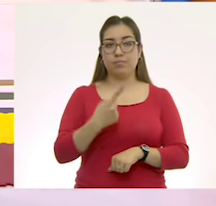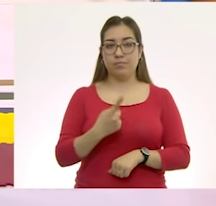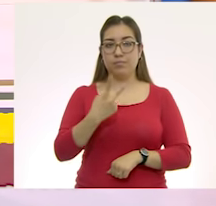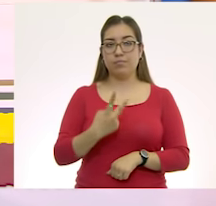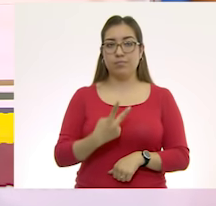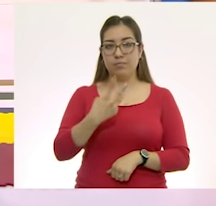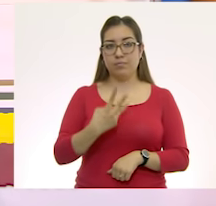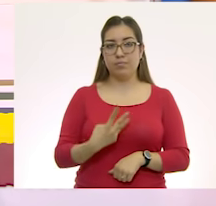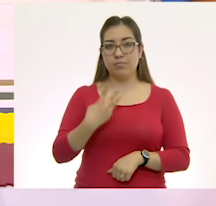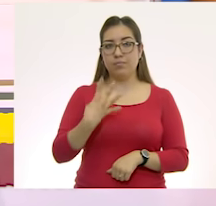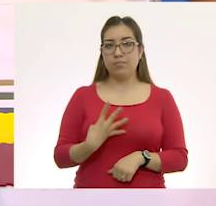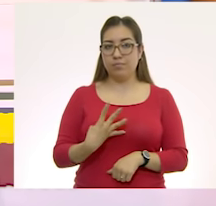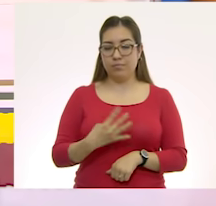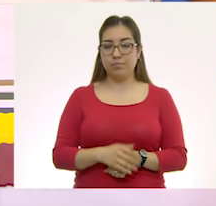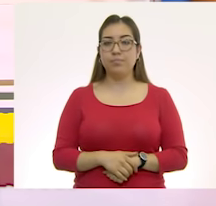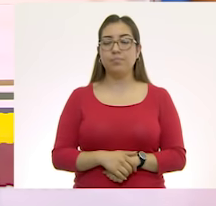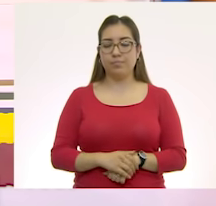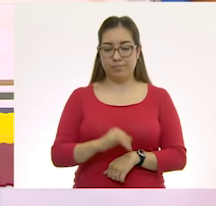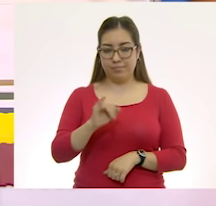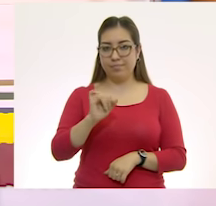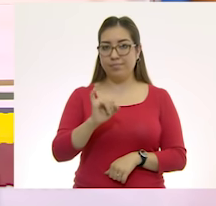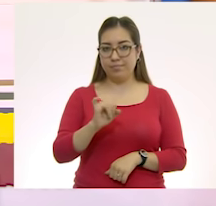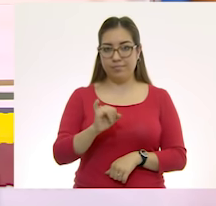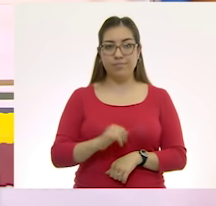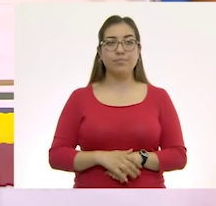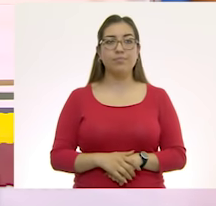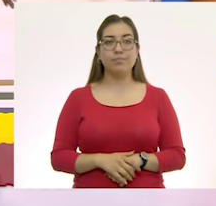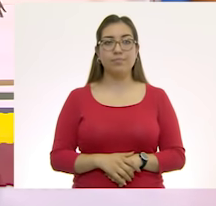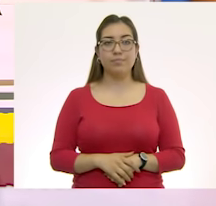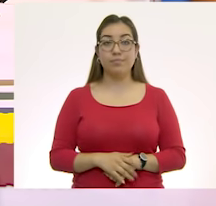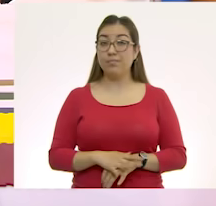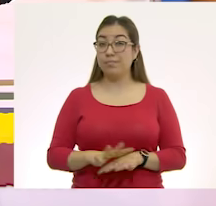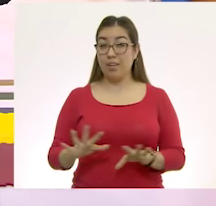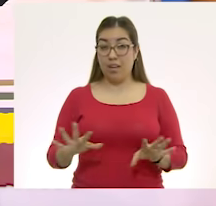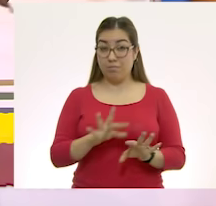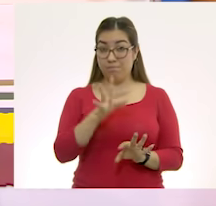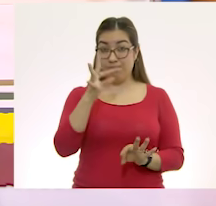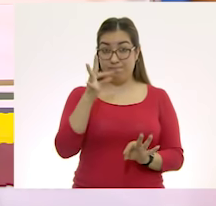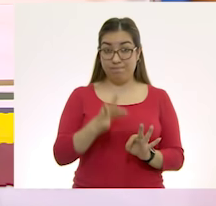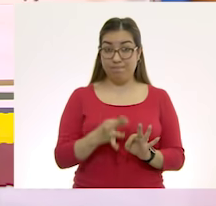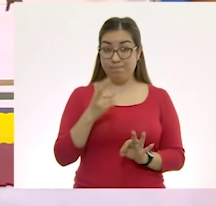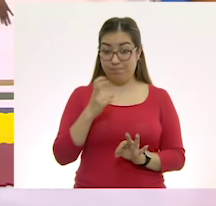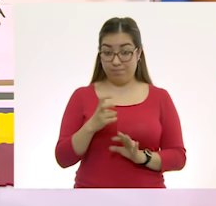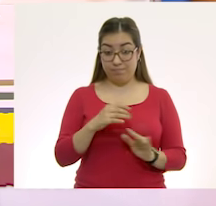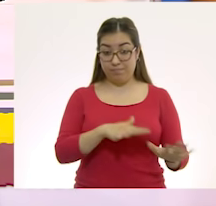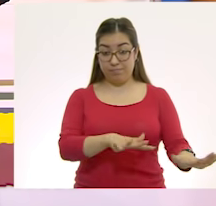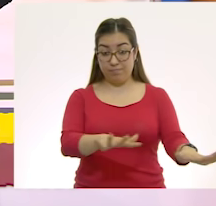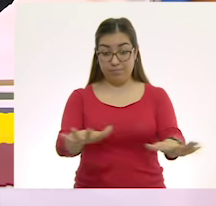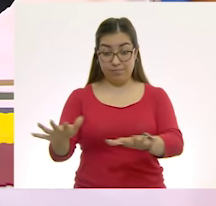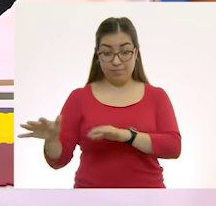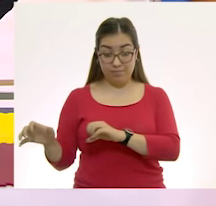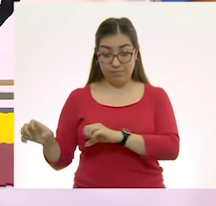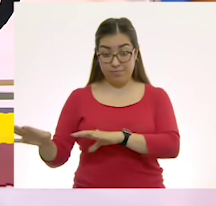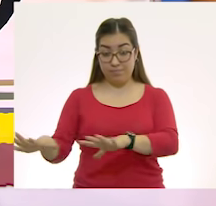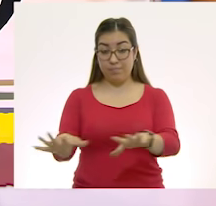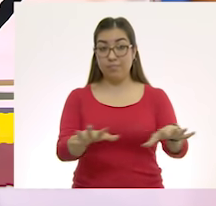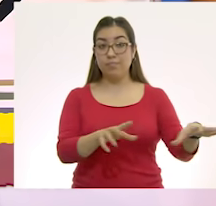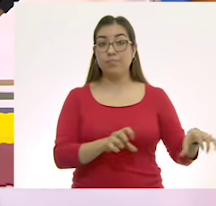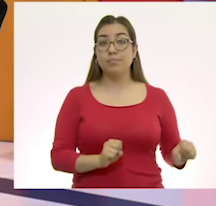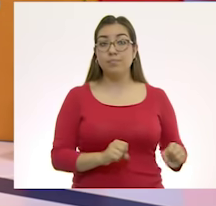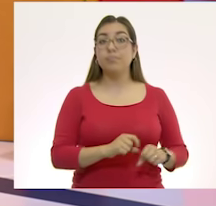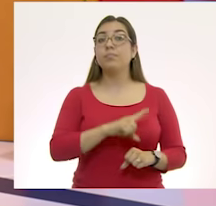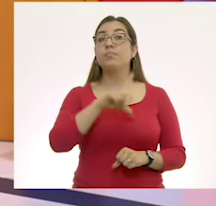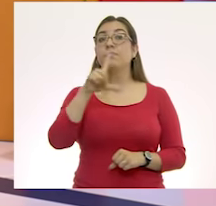1, 2, 3, 4, hacia el otro lado. ¿Es correcto? Sí. Ya que hemos llegado aquí porque tenemos que hacer este movimiento, sigue